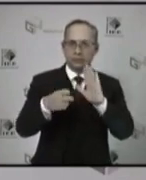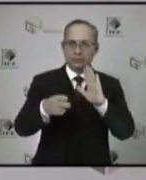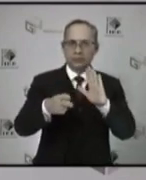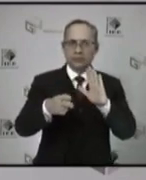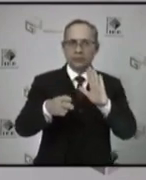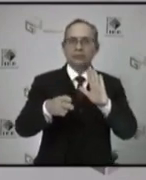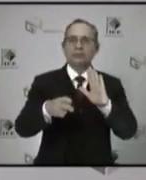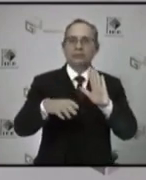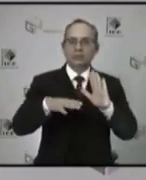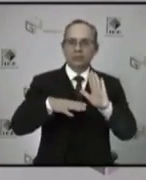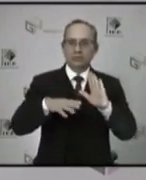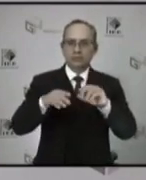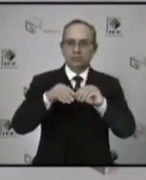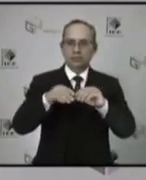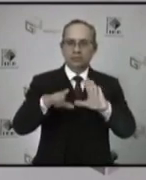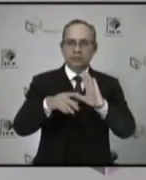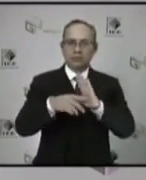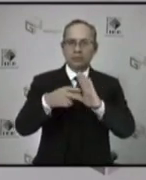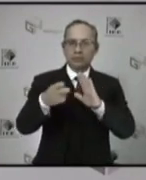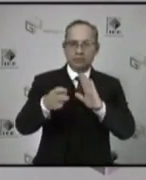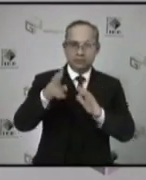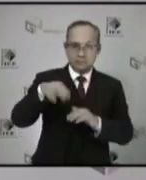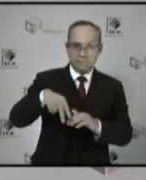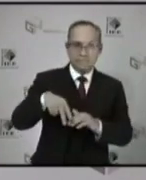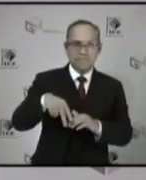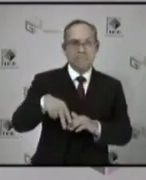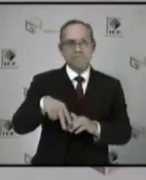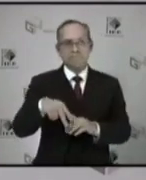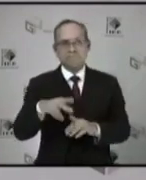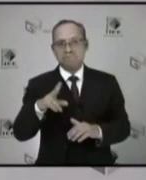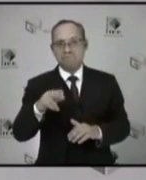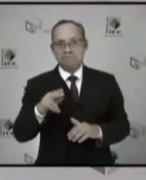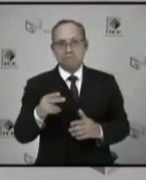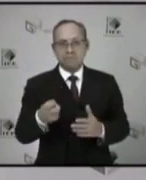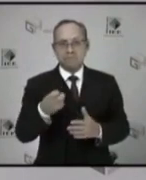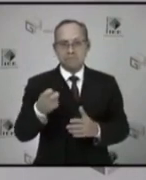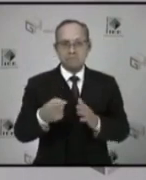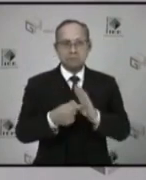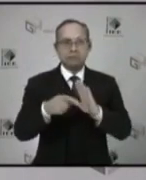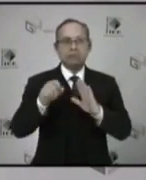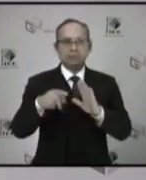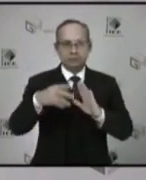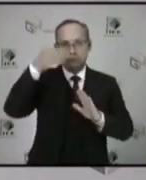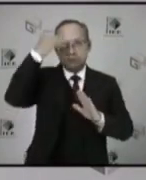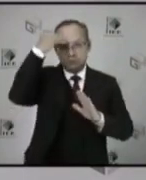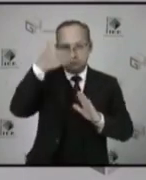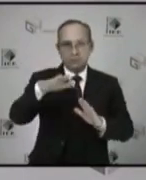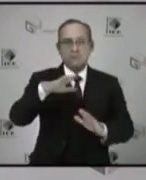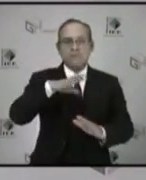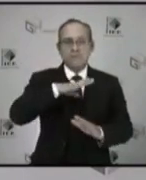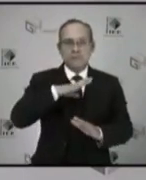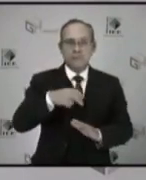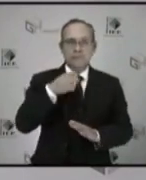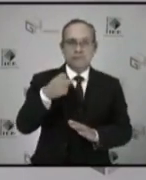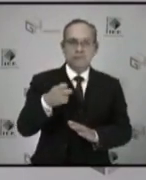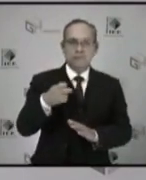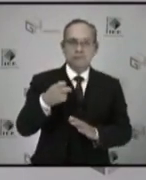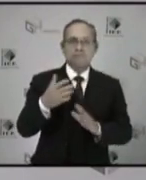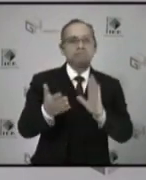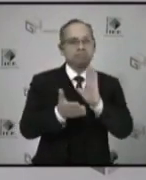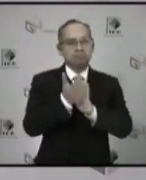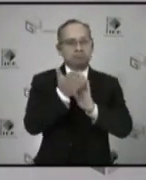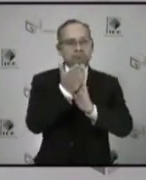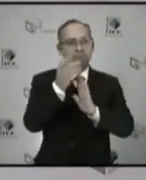judicial. Eso no es verdad. También sabemos que hay muchos constructores que hoy están